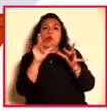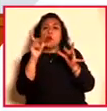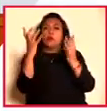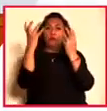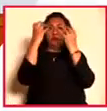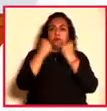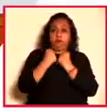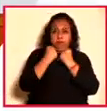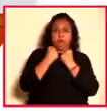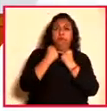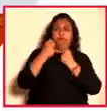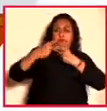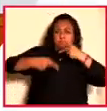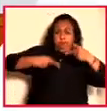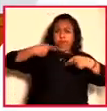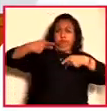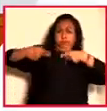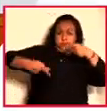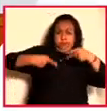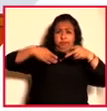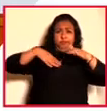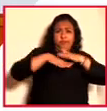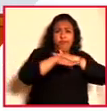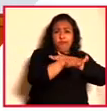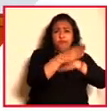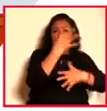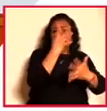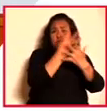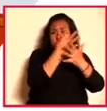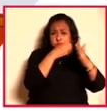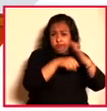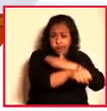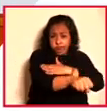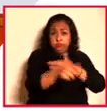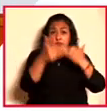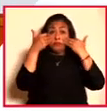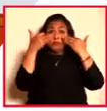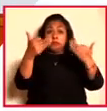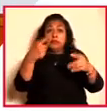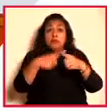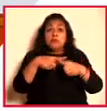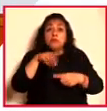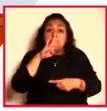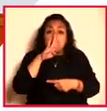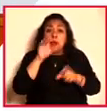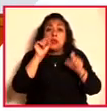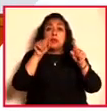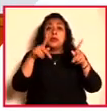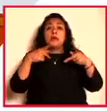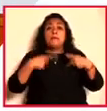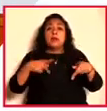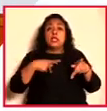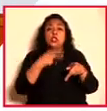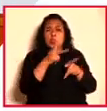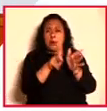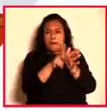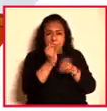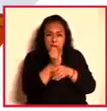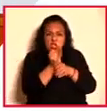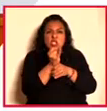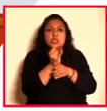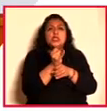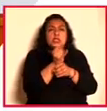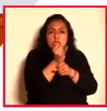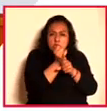el interrogatorio y el ingreso a la cárcel, del testimonio de su madre y de un periodista que sigue el caso. Yo te